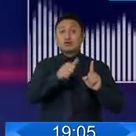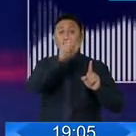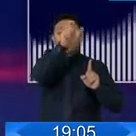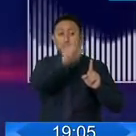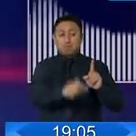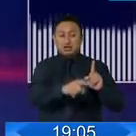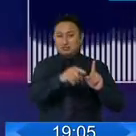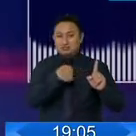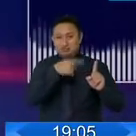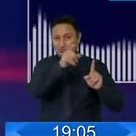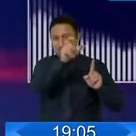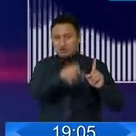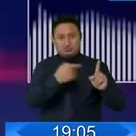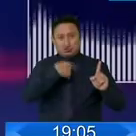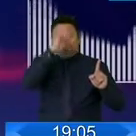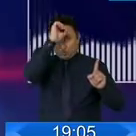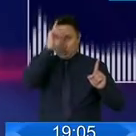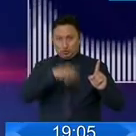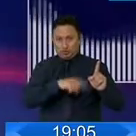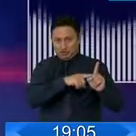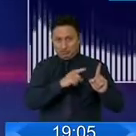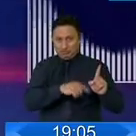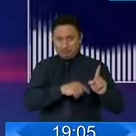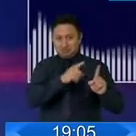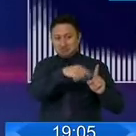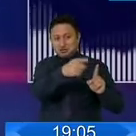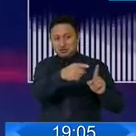sé con quién, que trabajaba